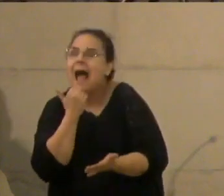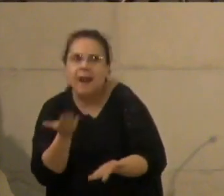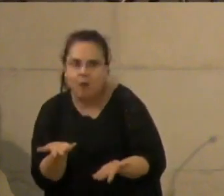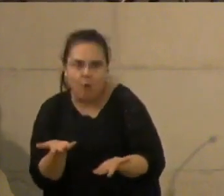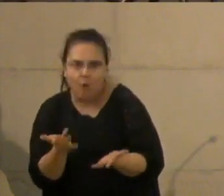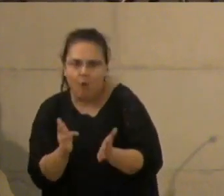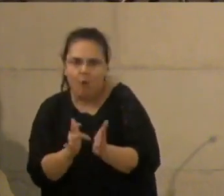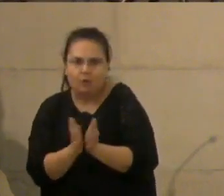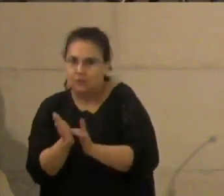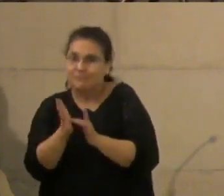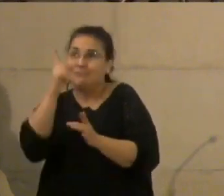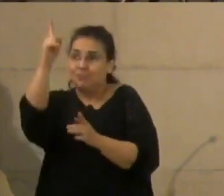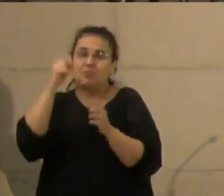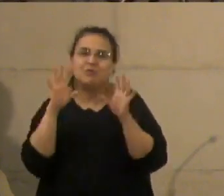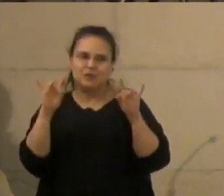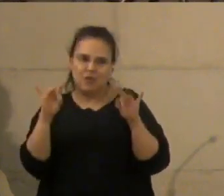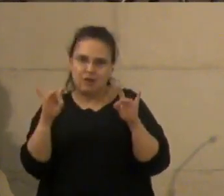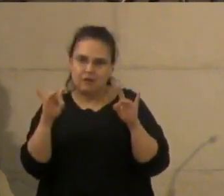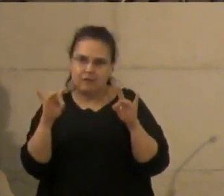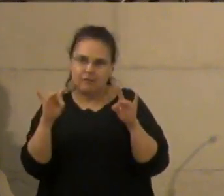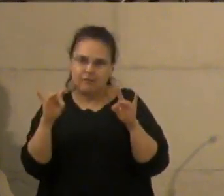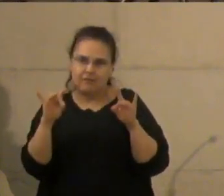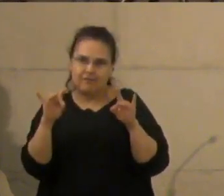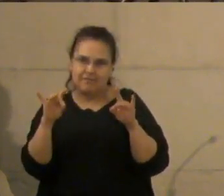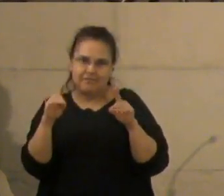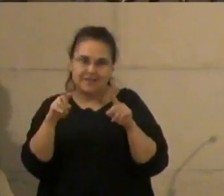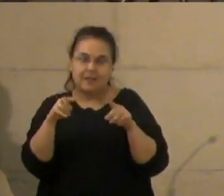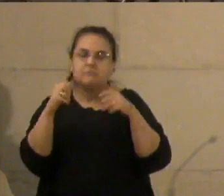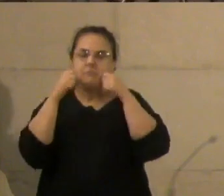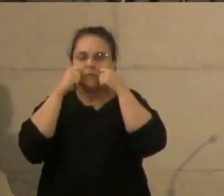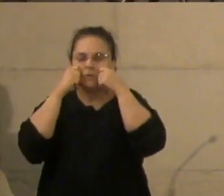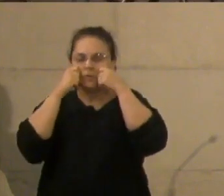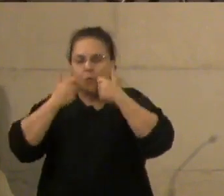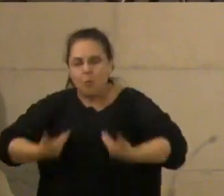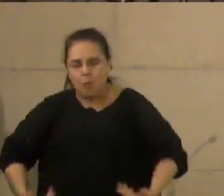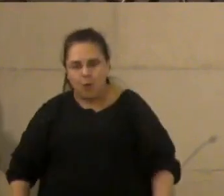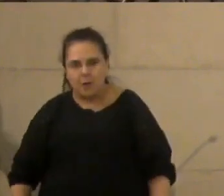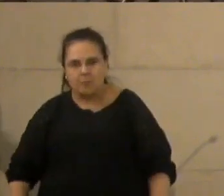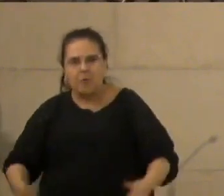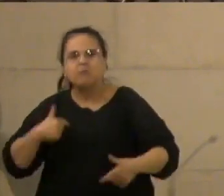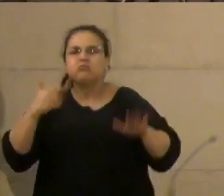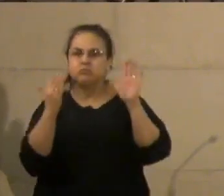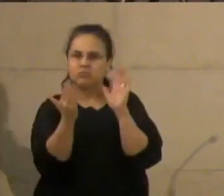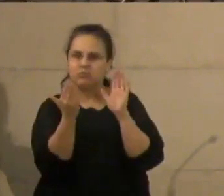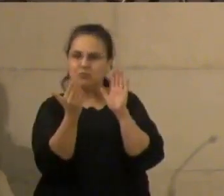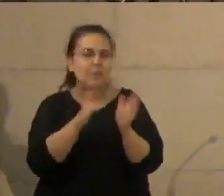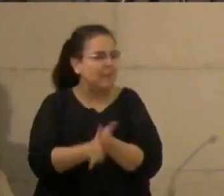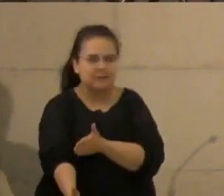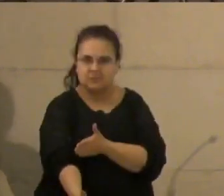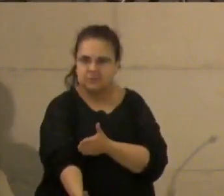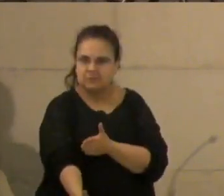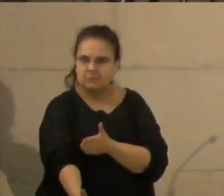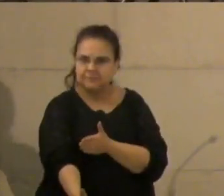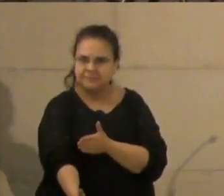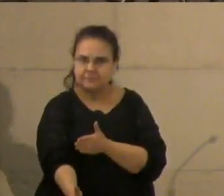Dios. Lo que Jesús ofrece es su cuerpo como presencia permanente.